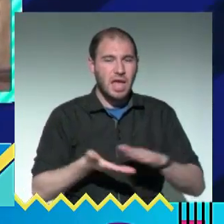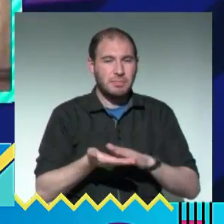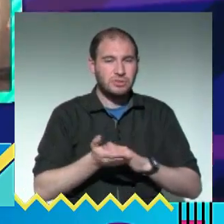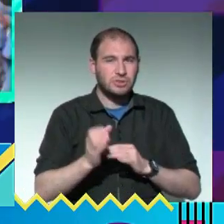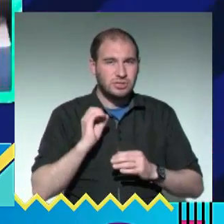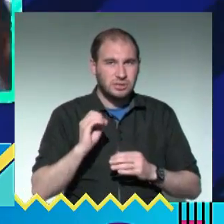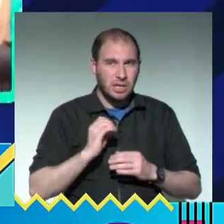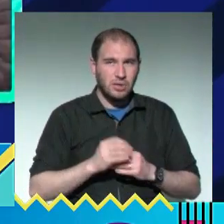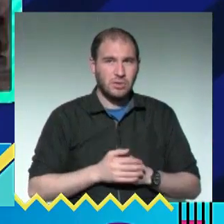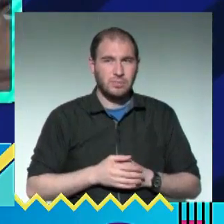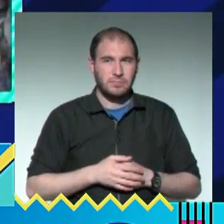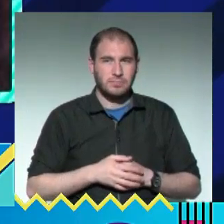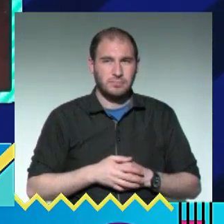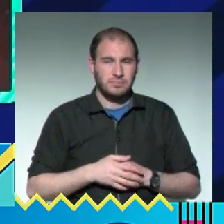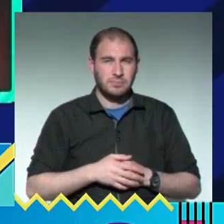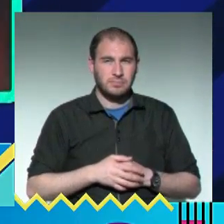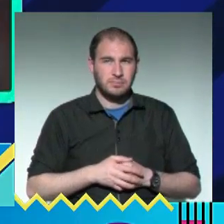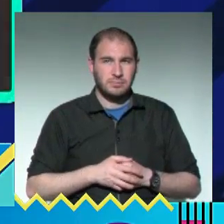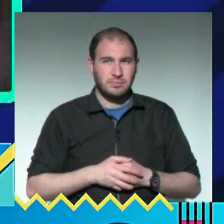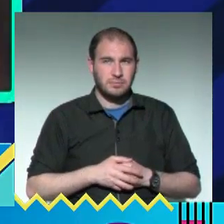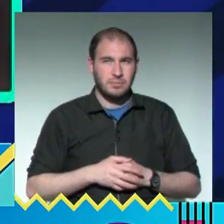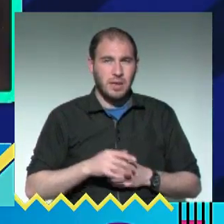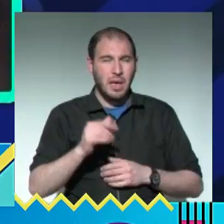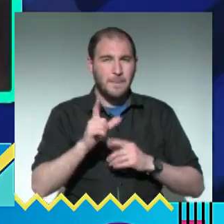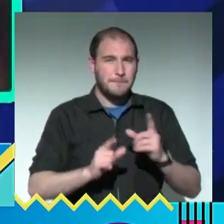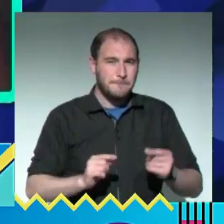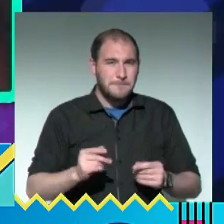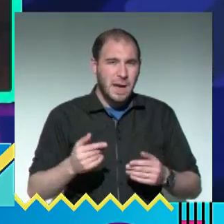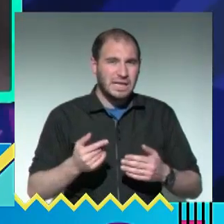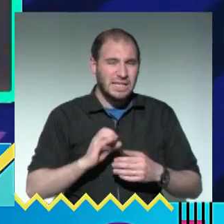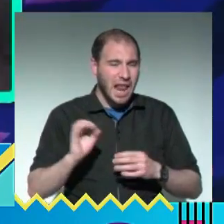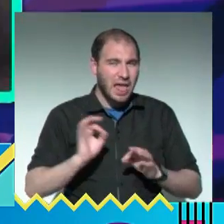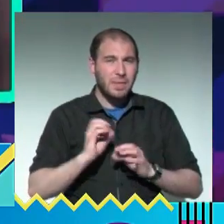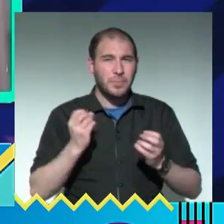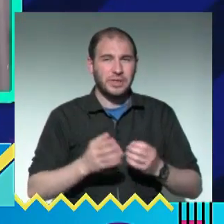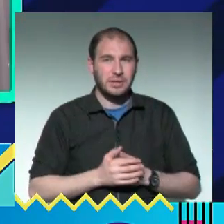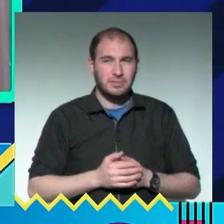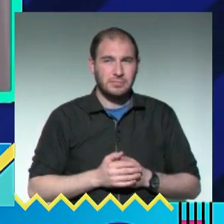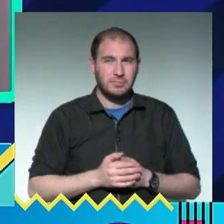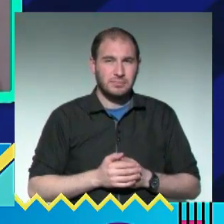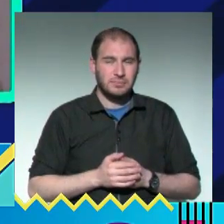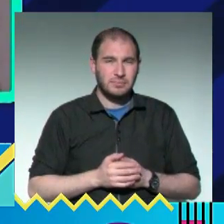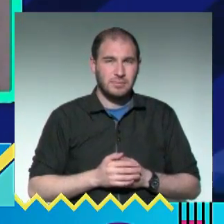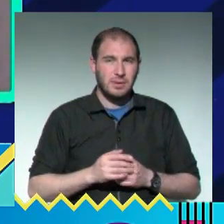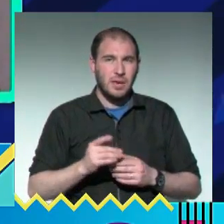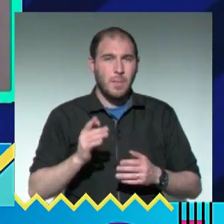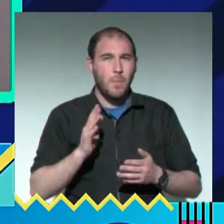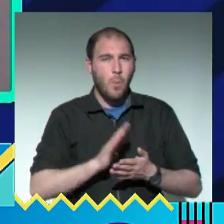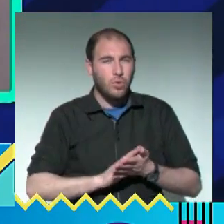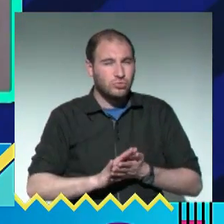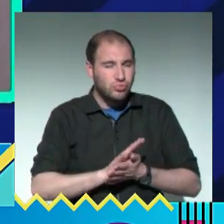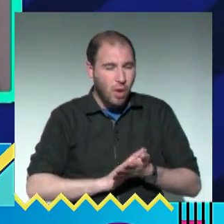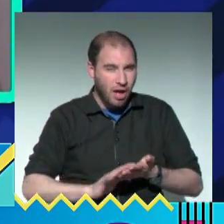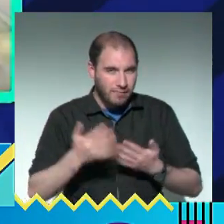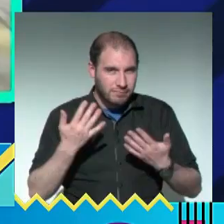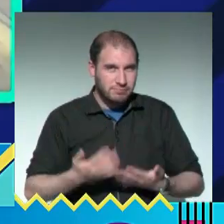no había dólar que respaldaba. Casi ningún país llega a esas situaciones. ¿Por qué? Porque son moderados. Argentina lo que no ha tenido en los